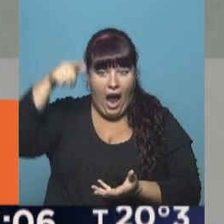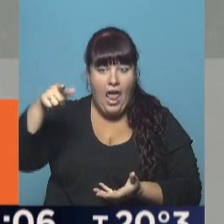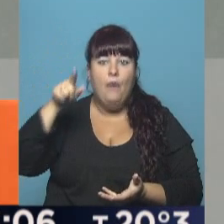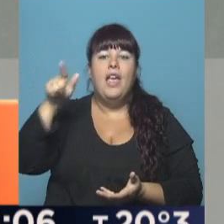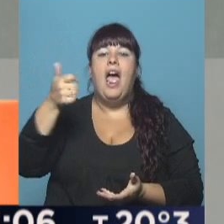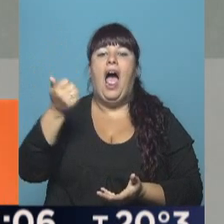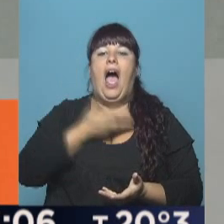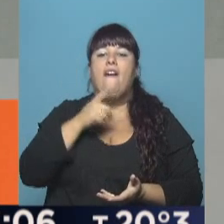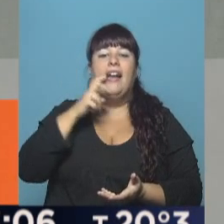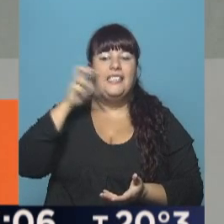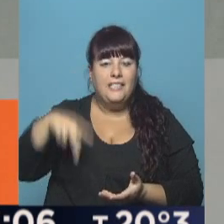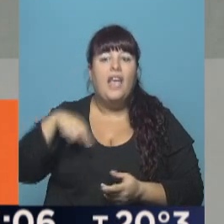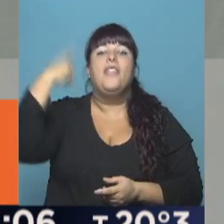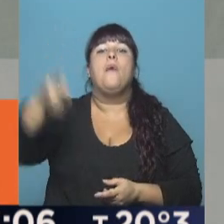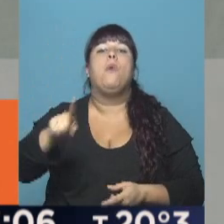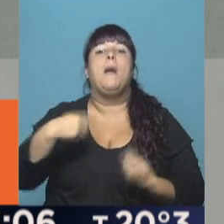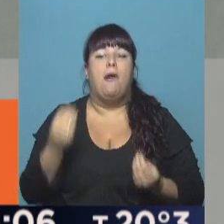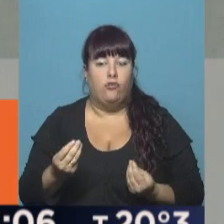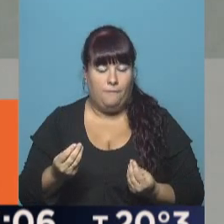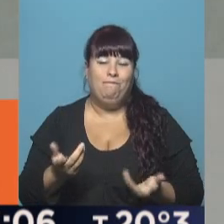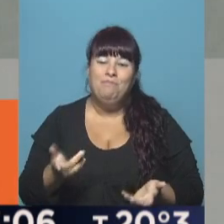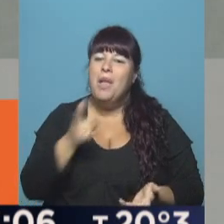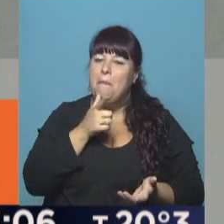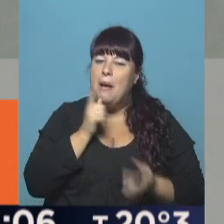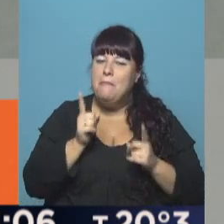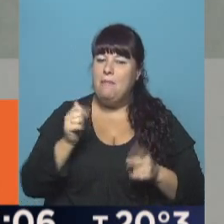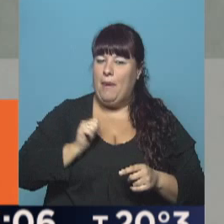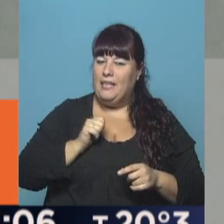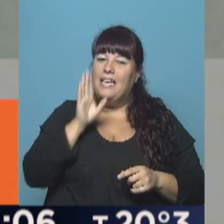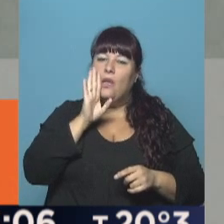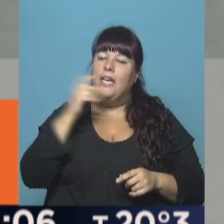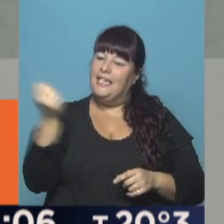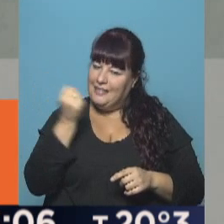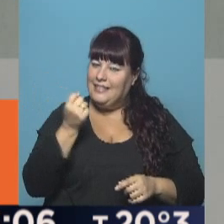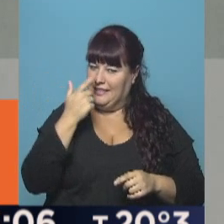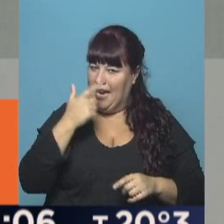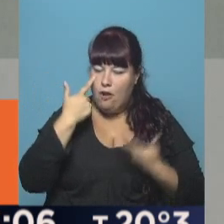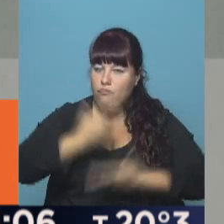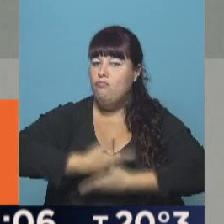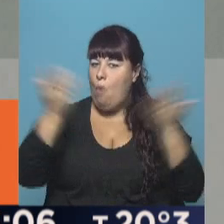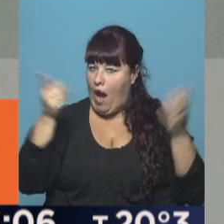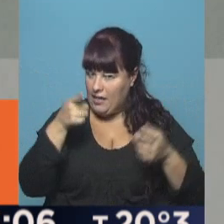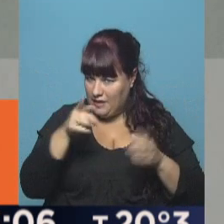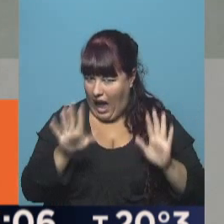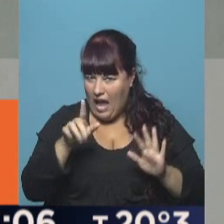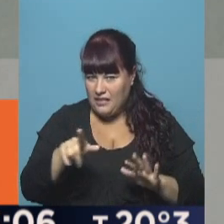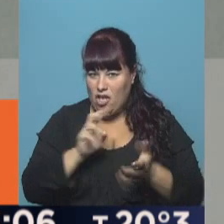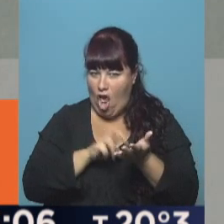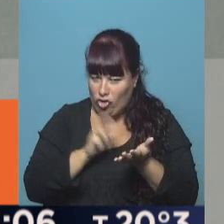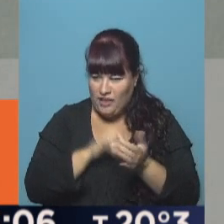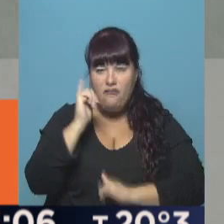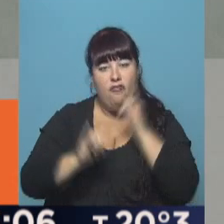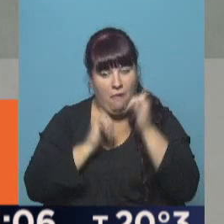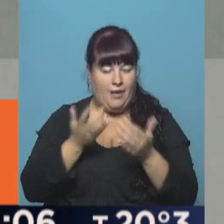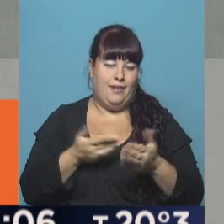en Afganistán y sus consecuencias. Sí, daría la sensación de que el propio Pentágono tiene interés en que se dé a conocer este tipo de noticias e informaciones